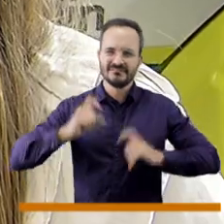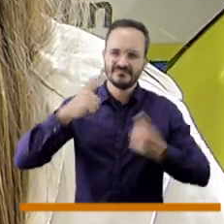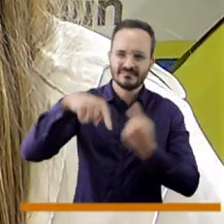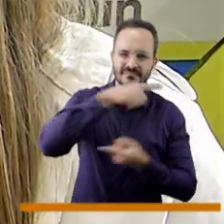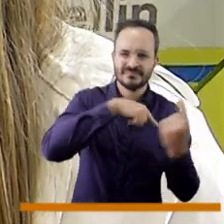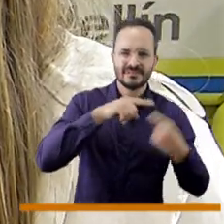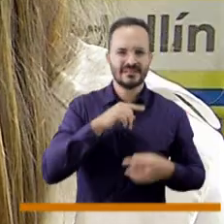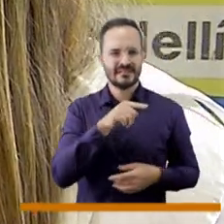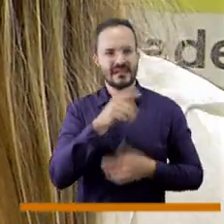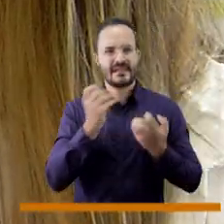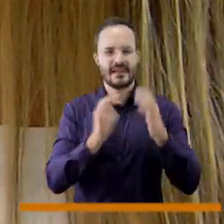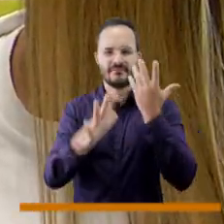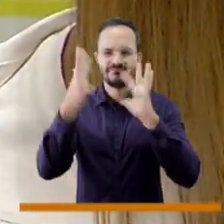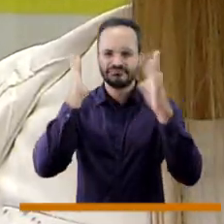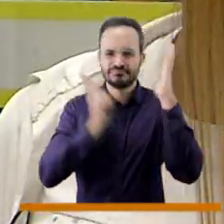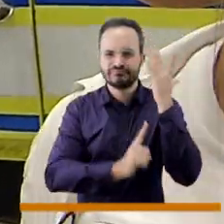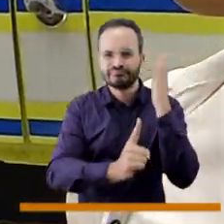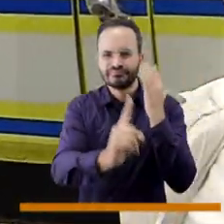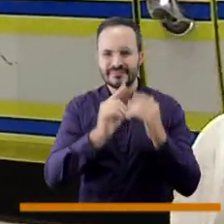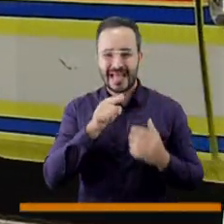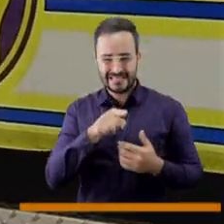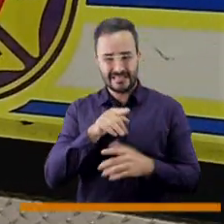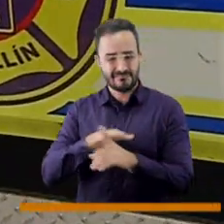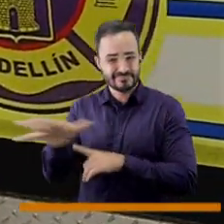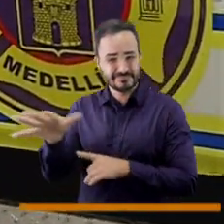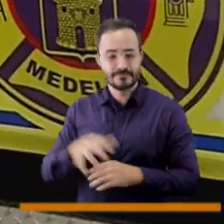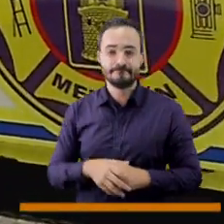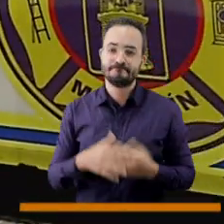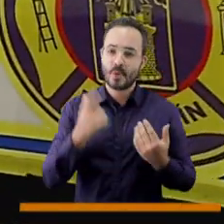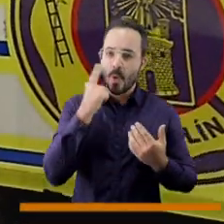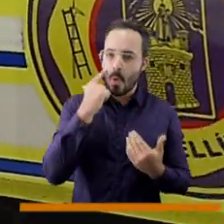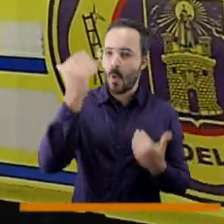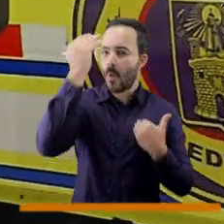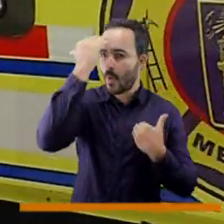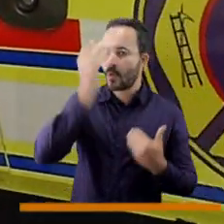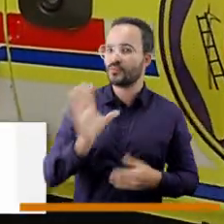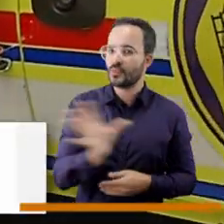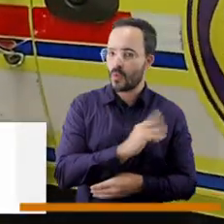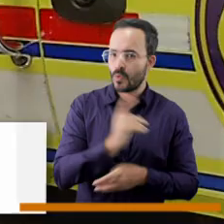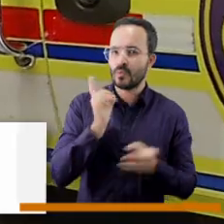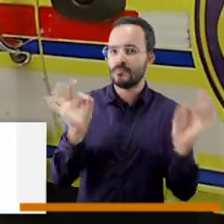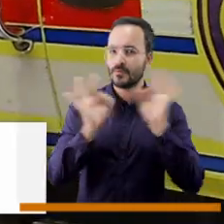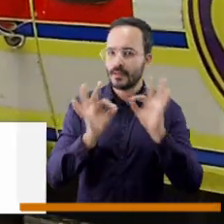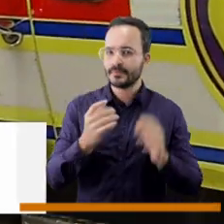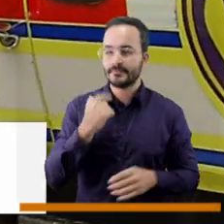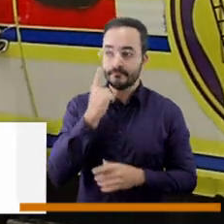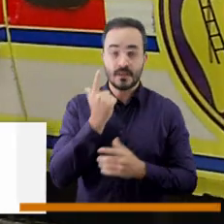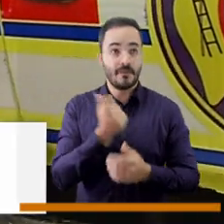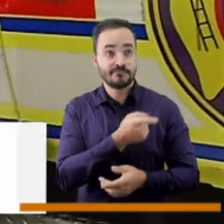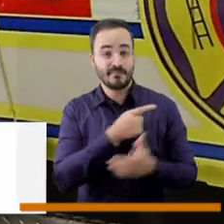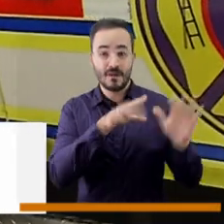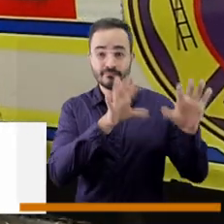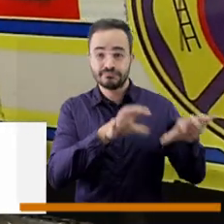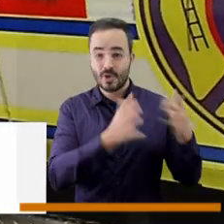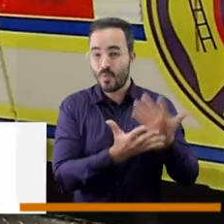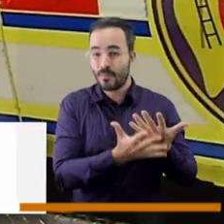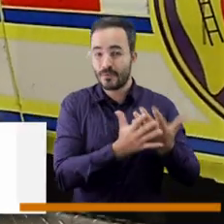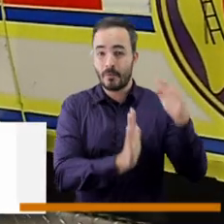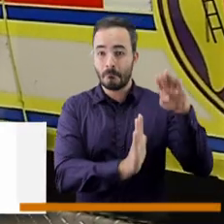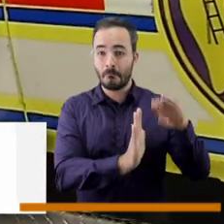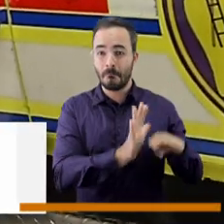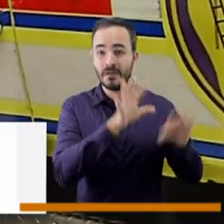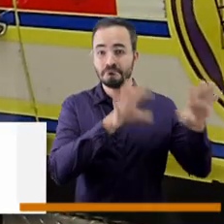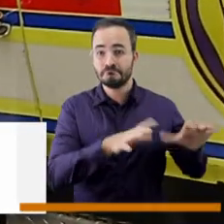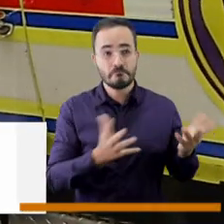incendios? Es importante también que seamos conscientes que al tener esta época de menos lluvia, donde va